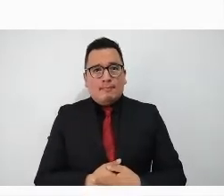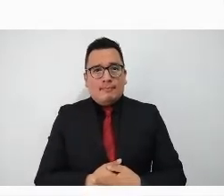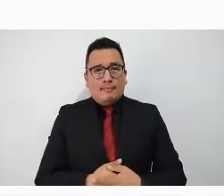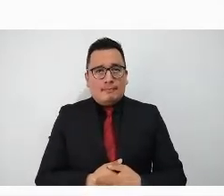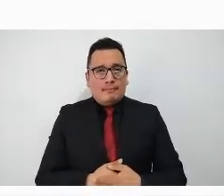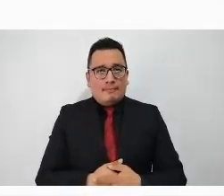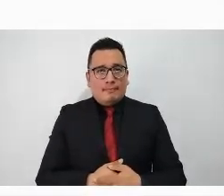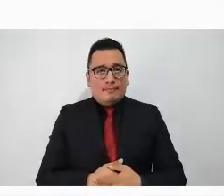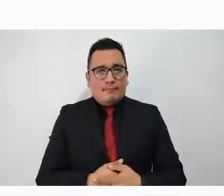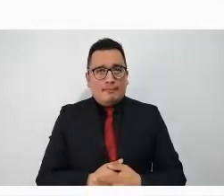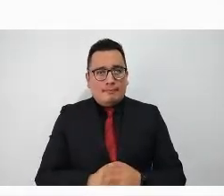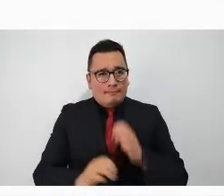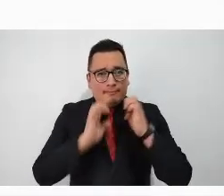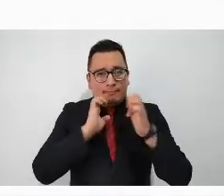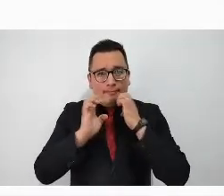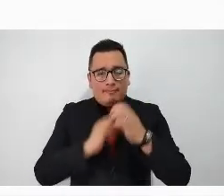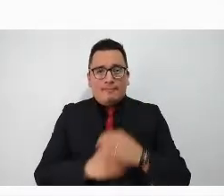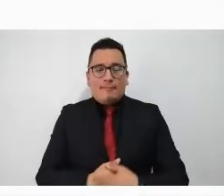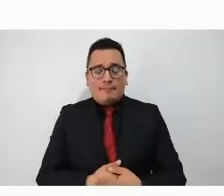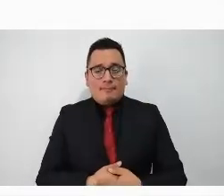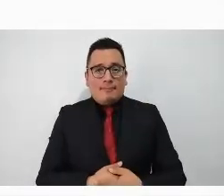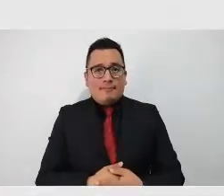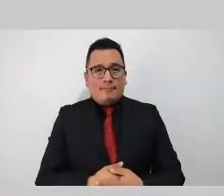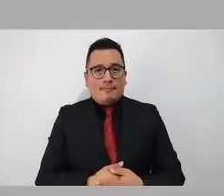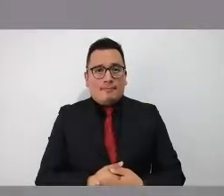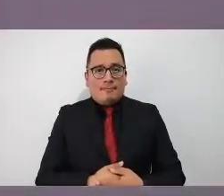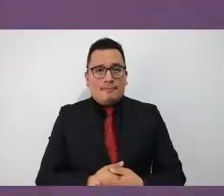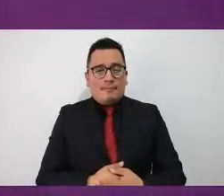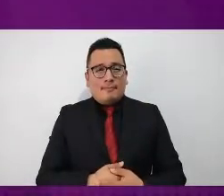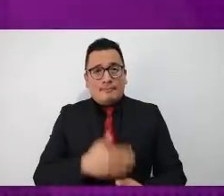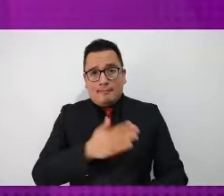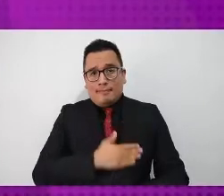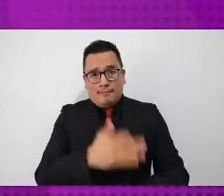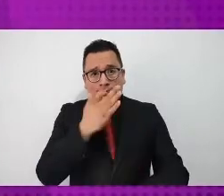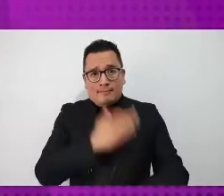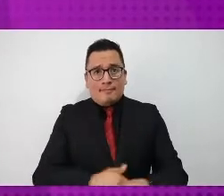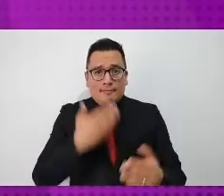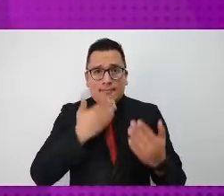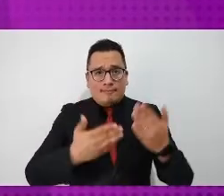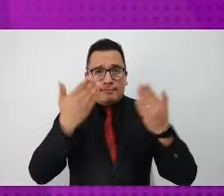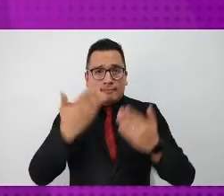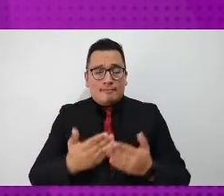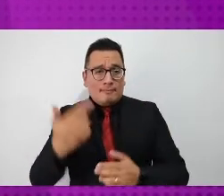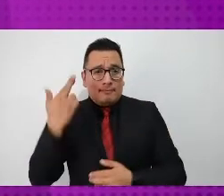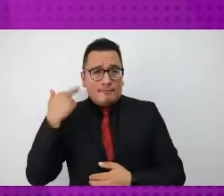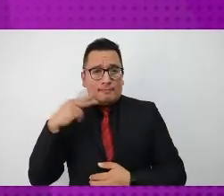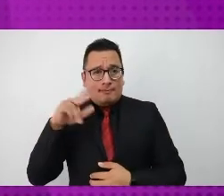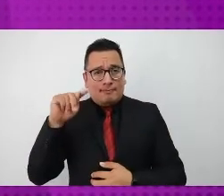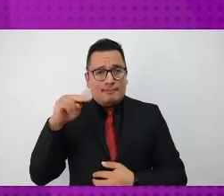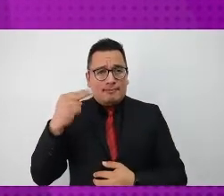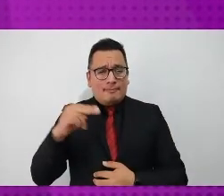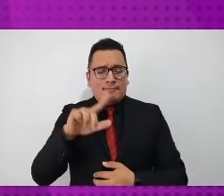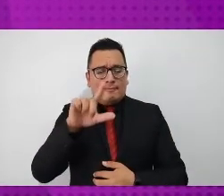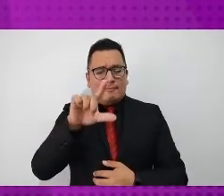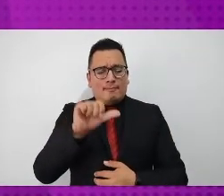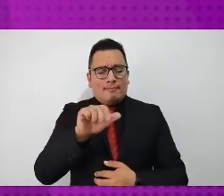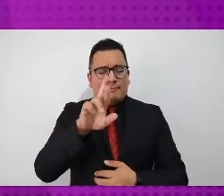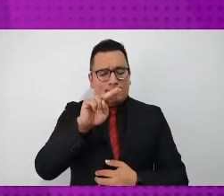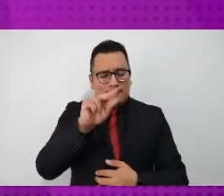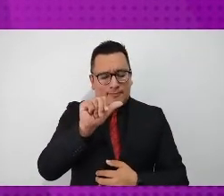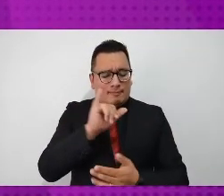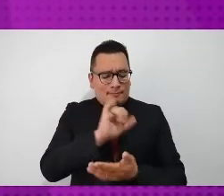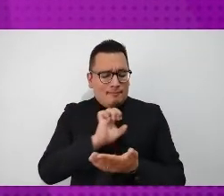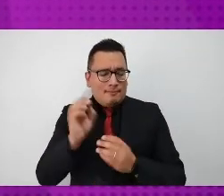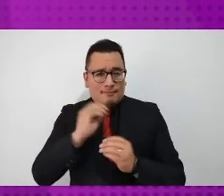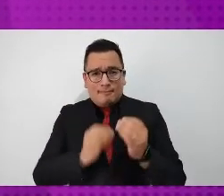con usted la entrevista buenas tardes bienvenidos al programa la urna del instituto electoral de